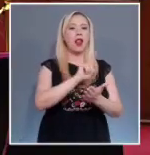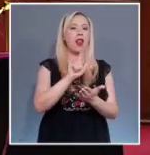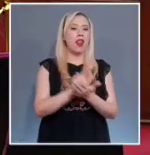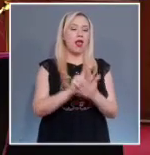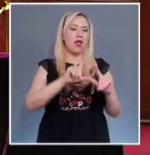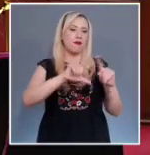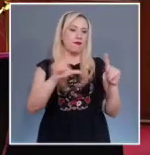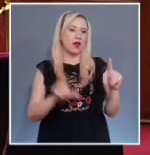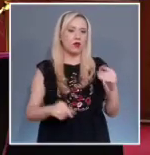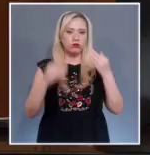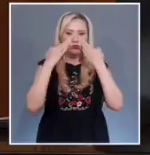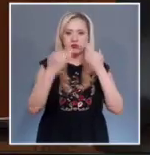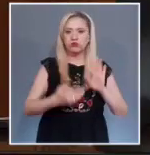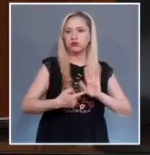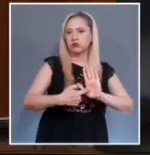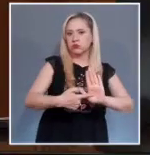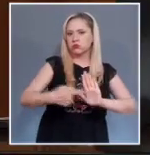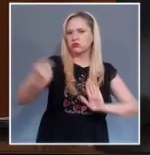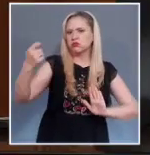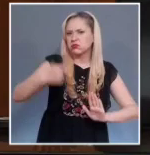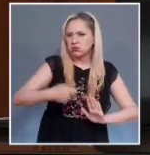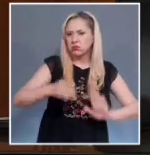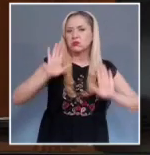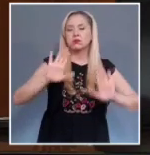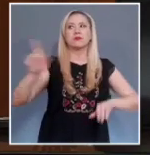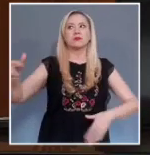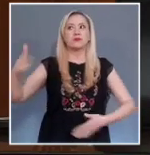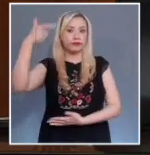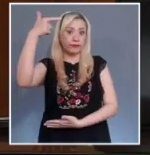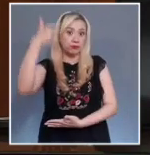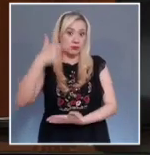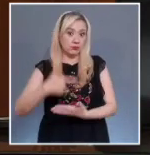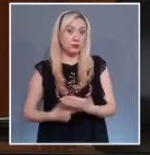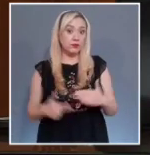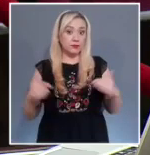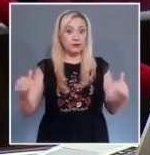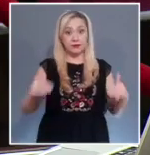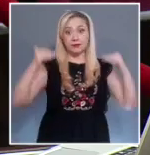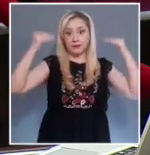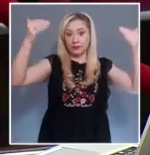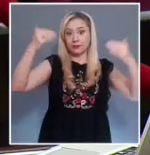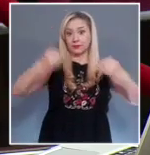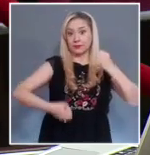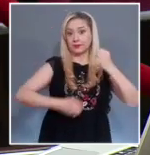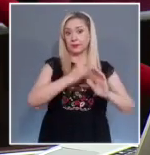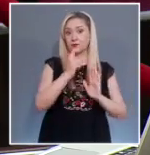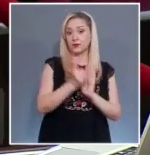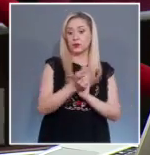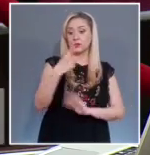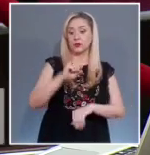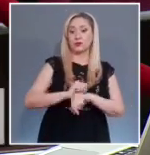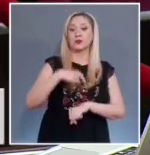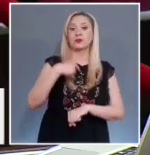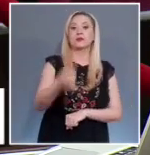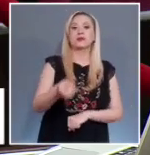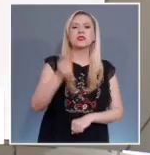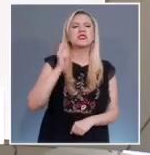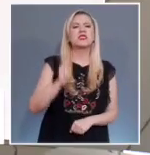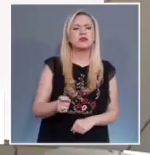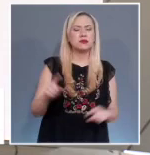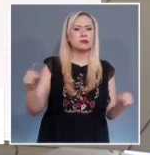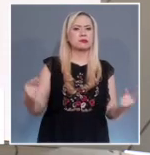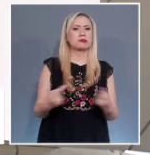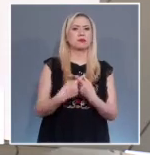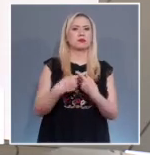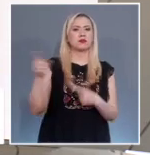asuntos listados para resolución por el Pleno de la Suprema Corte de Justicia la próxima semana destaca una controversia constitucional promovida por el INAI contra